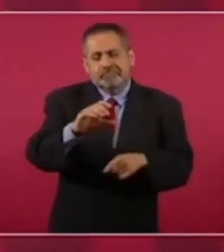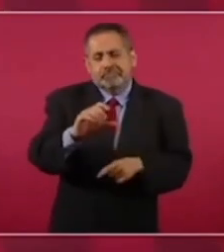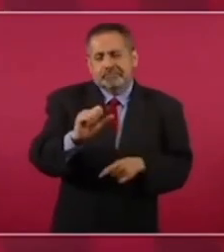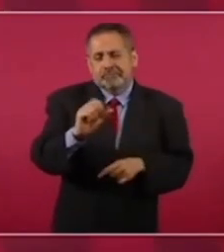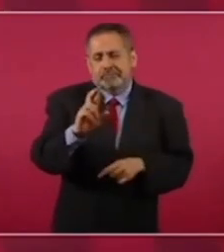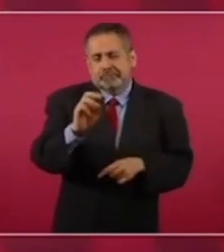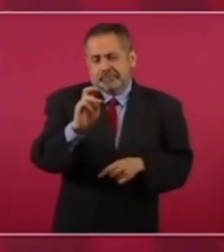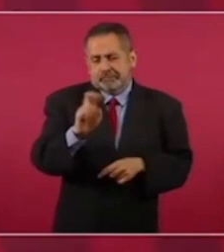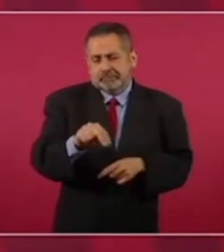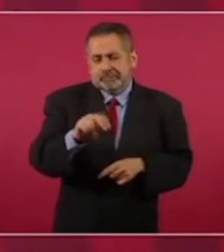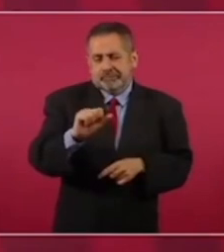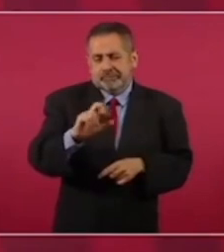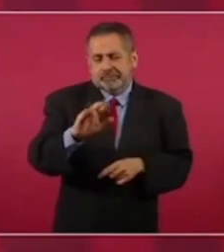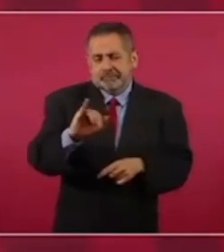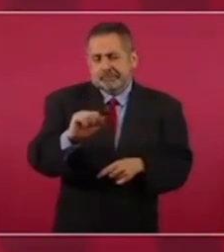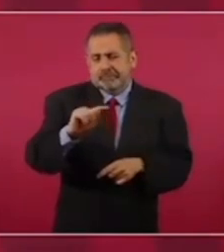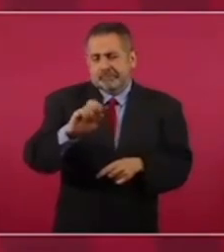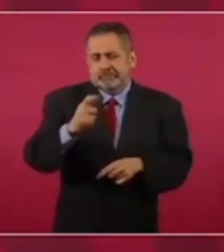En